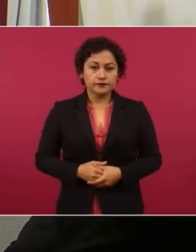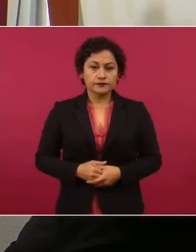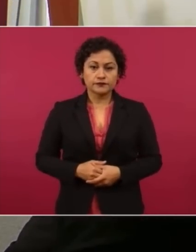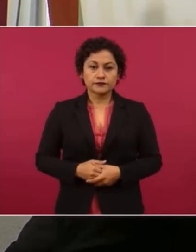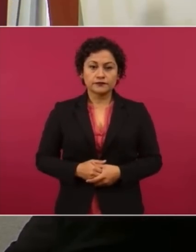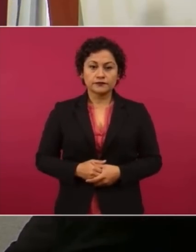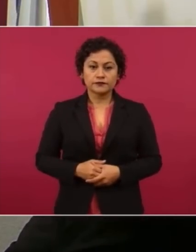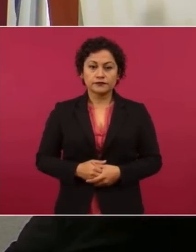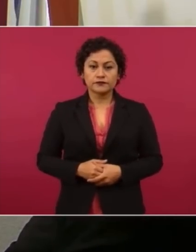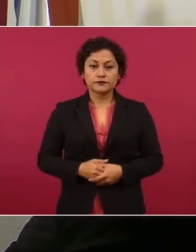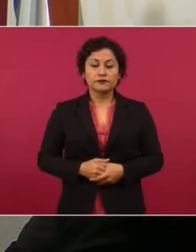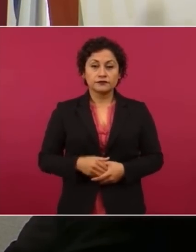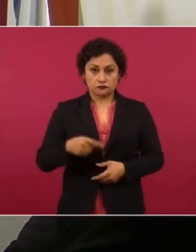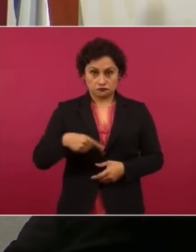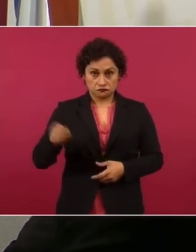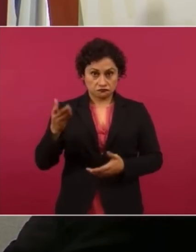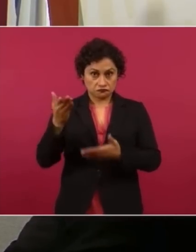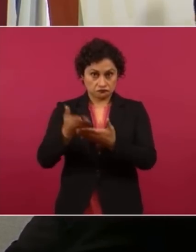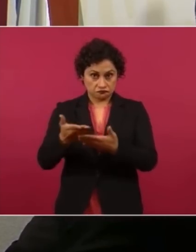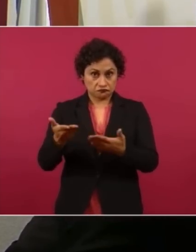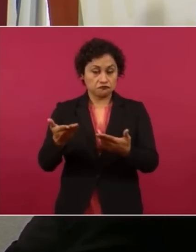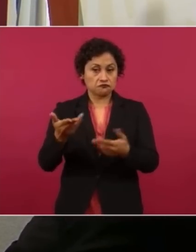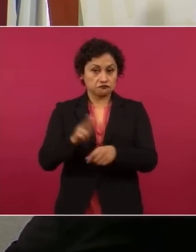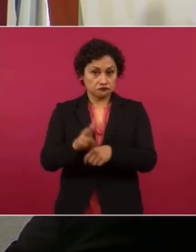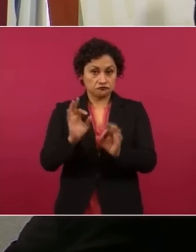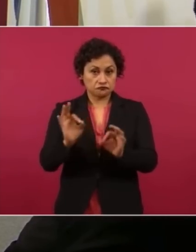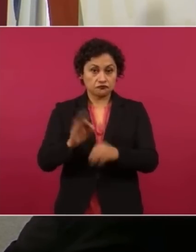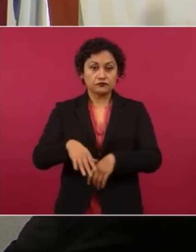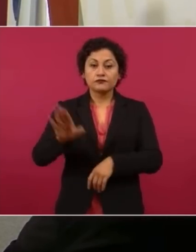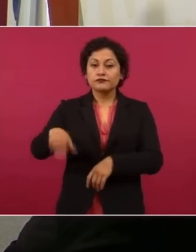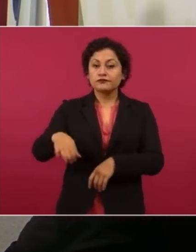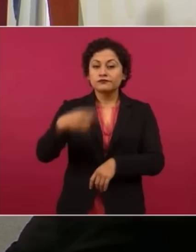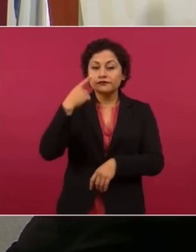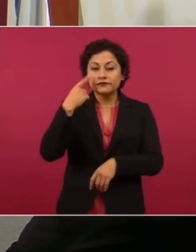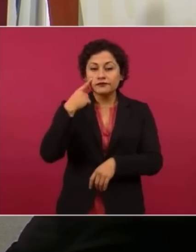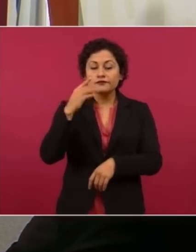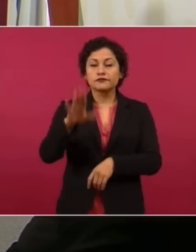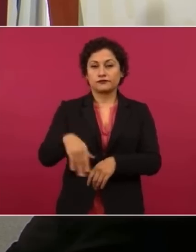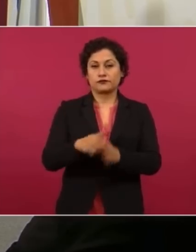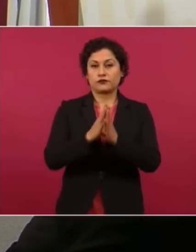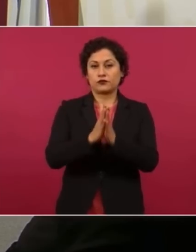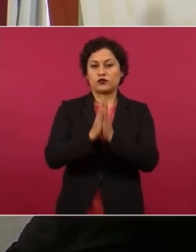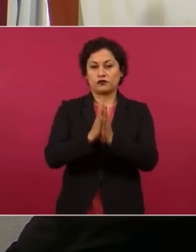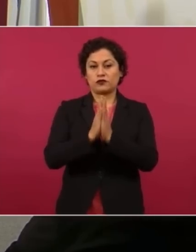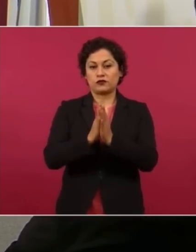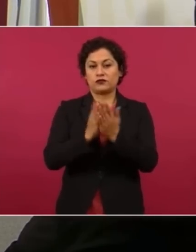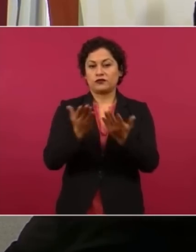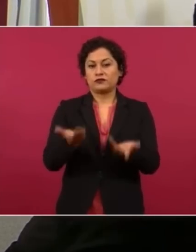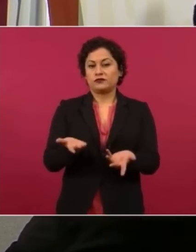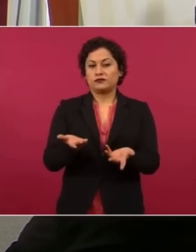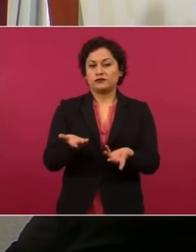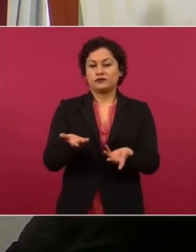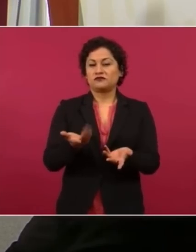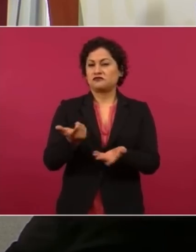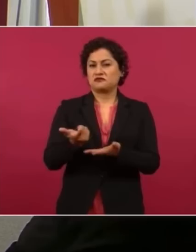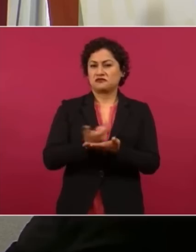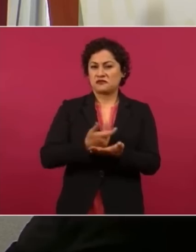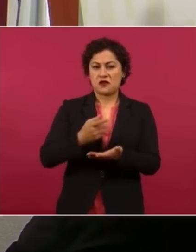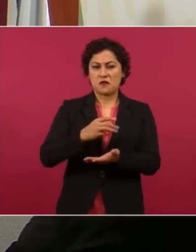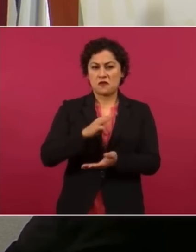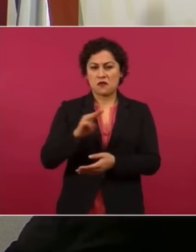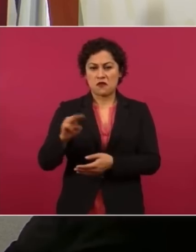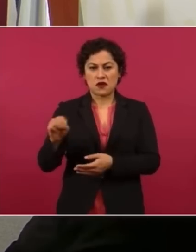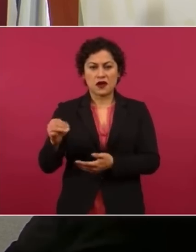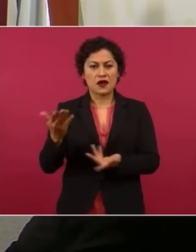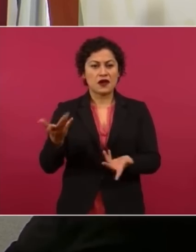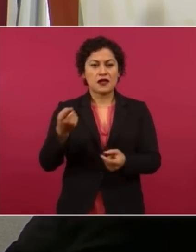¿Querés ir viendo en Duras y todo? Todo bien, gracias. Oye, gordito lindo. ¿Dónde? Por favor, usted gordito, no me ha pagado Morelia. No me ha pagado Tijuana.